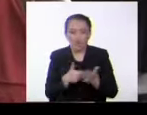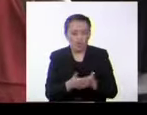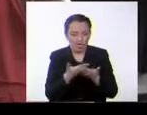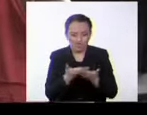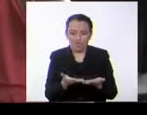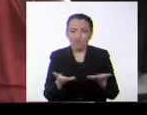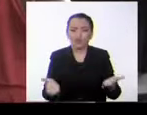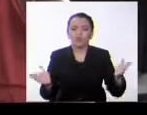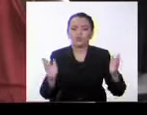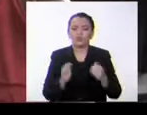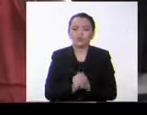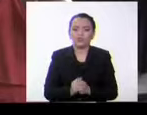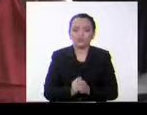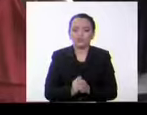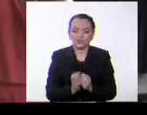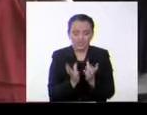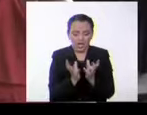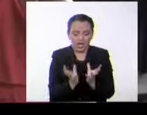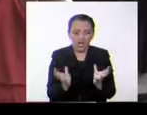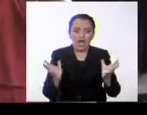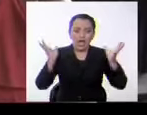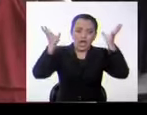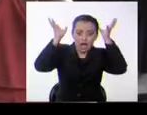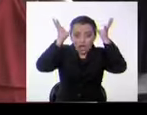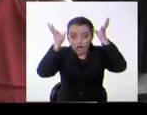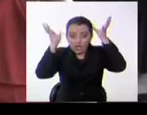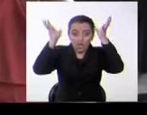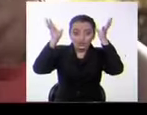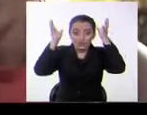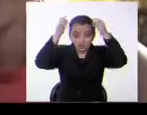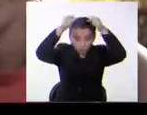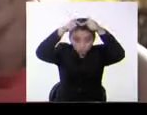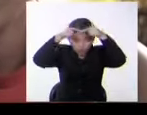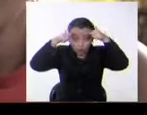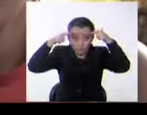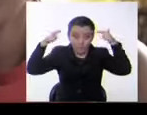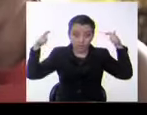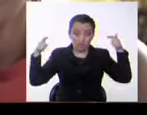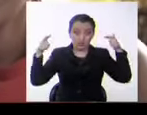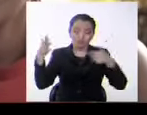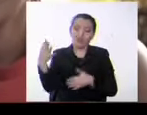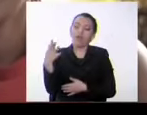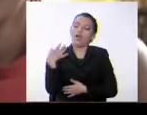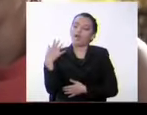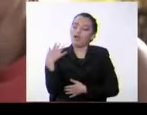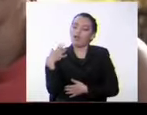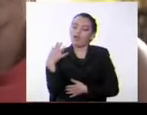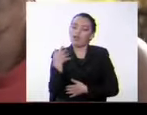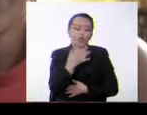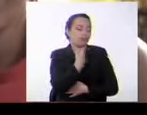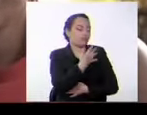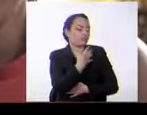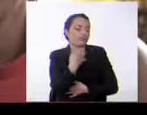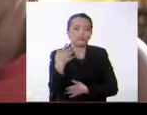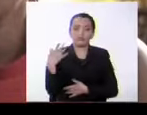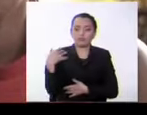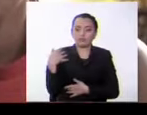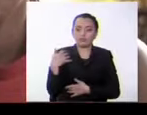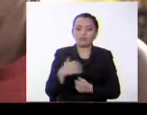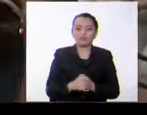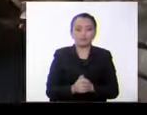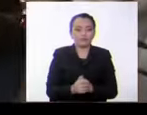Petates, canastas, sombreros, abanicos, ¿verdad? Hay donde entretenerse.